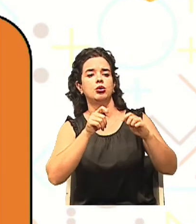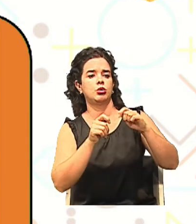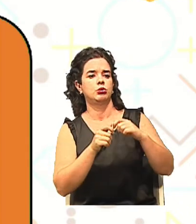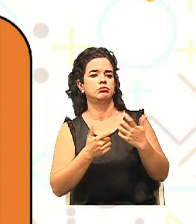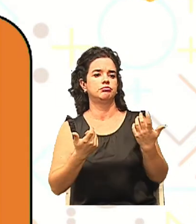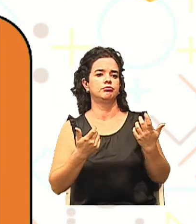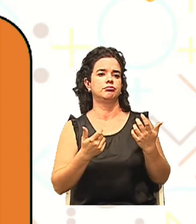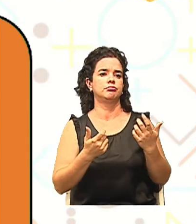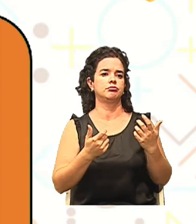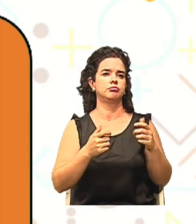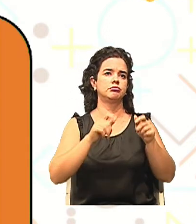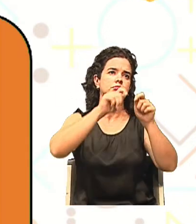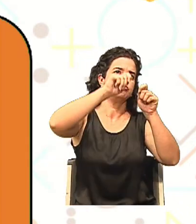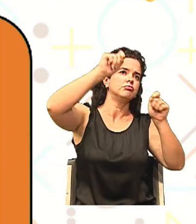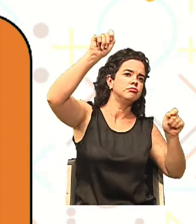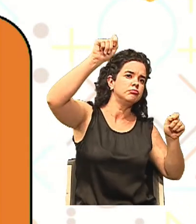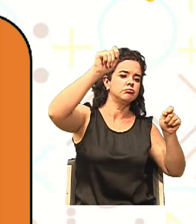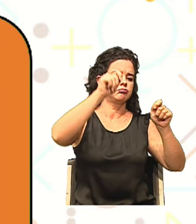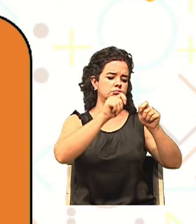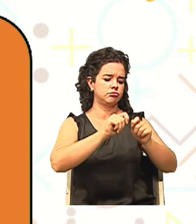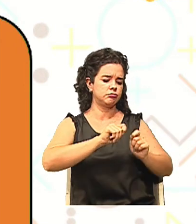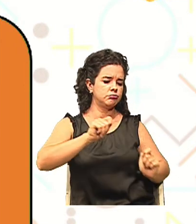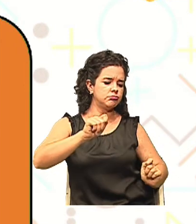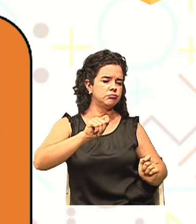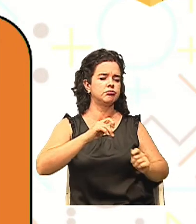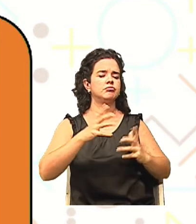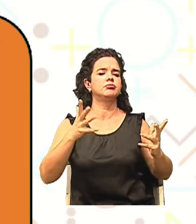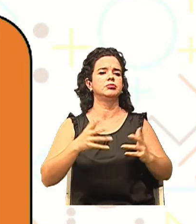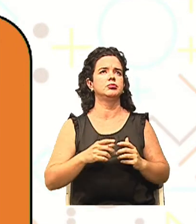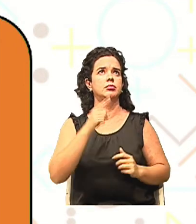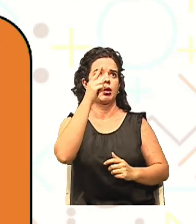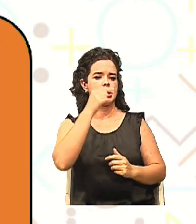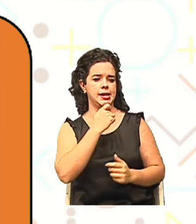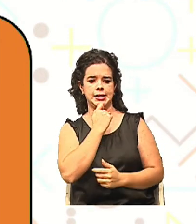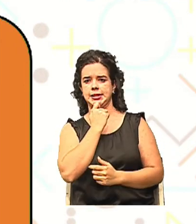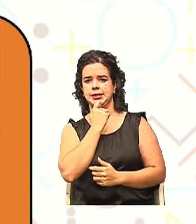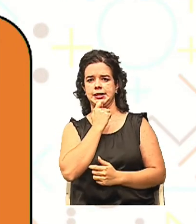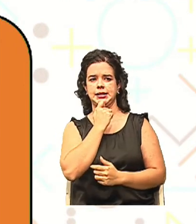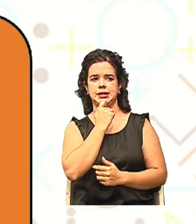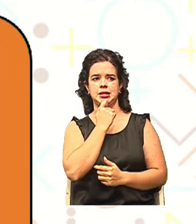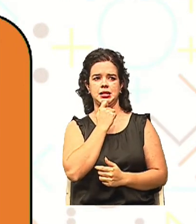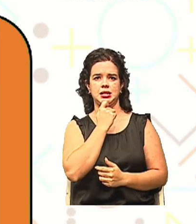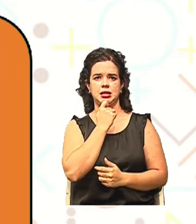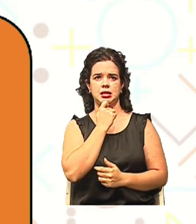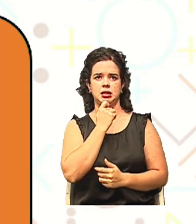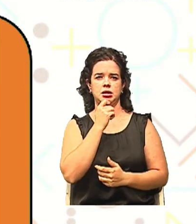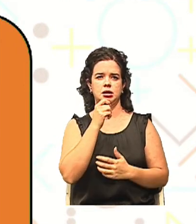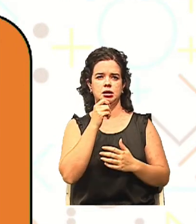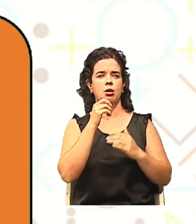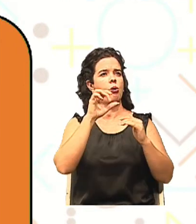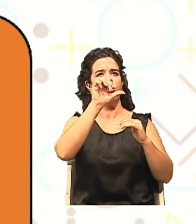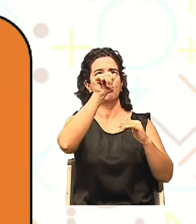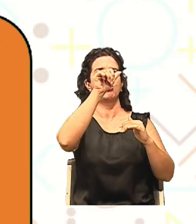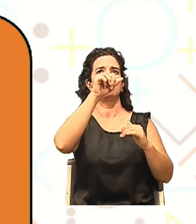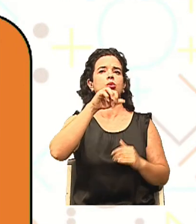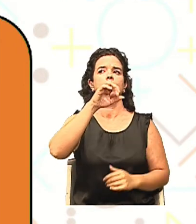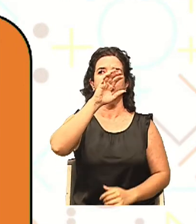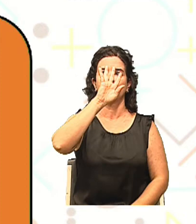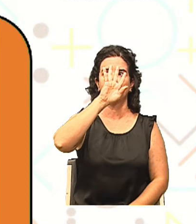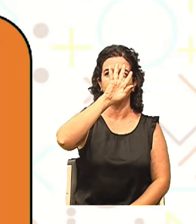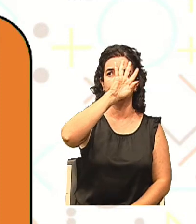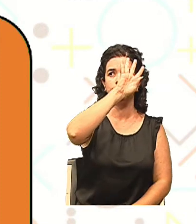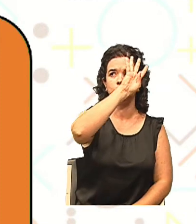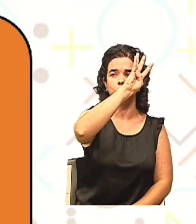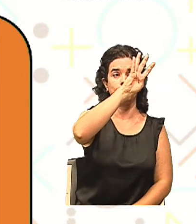¿De cuál, profe? ¿El triángulo grande o el Del pequeño? triángulo grande. Ok, sería 48. Ajá, lo vamos